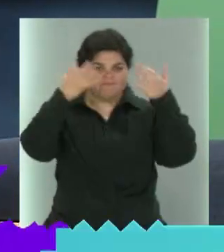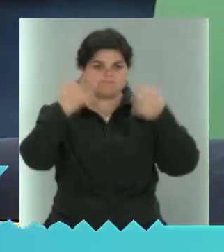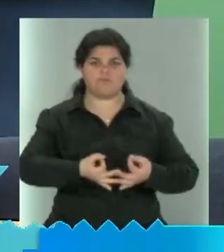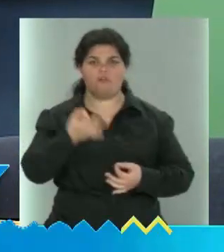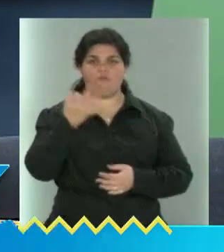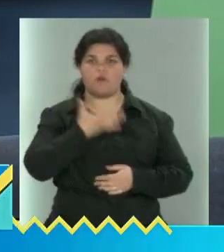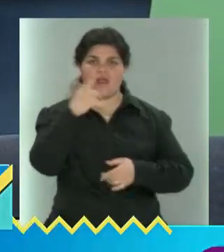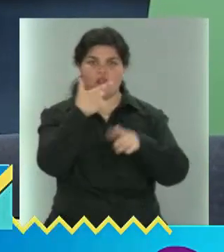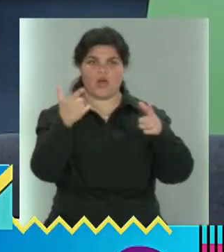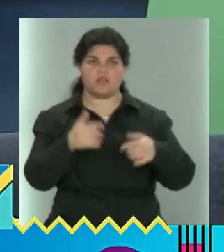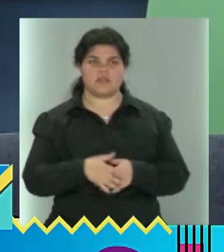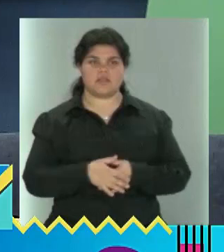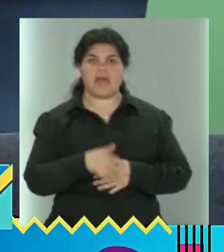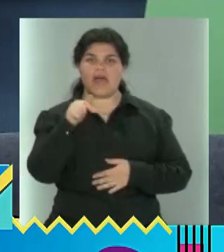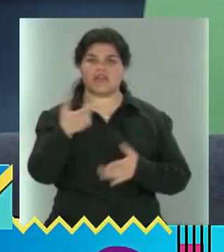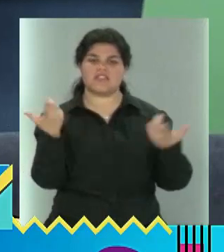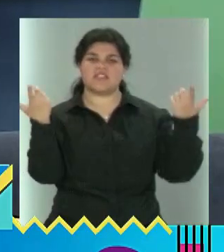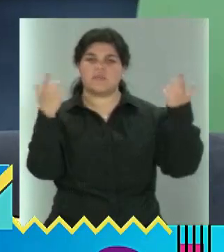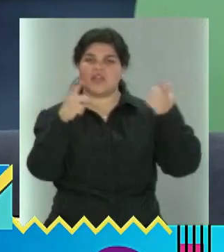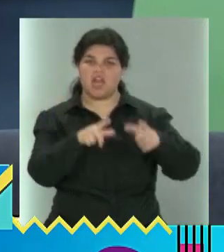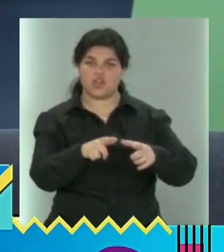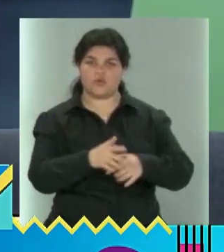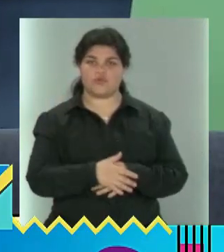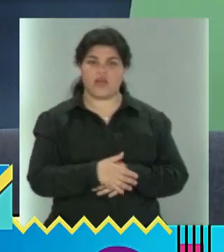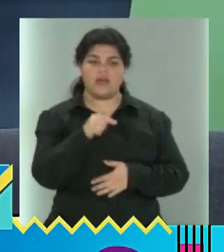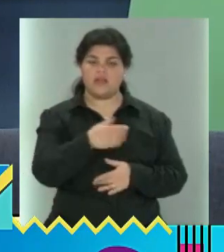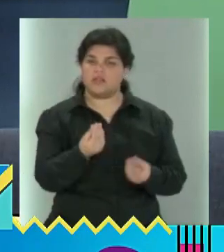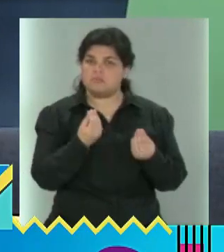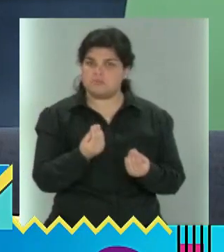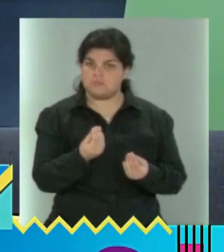hay seminarios. Y en los seminarios yo entreno con mi compañero,